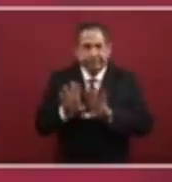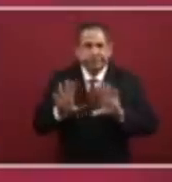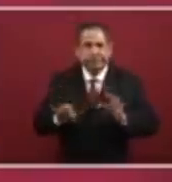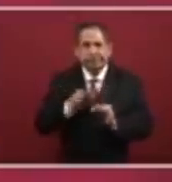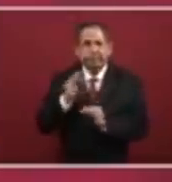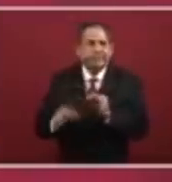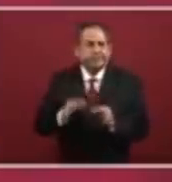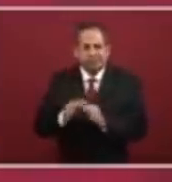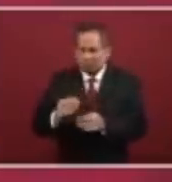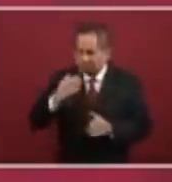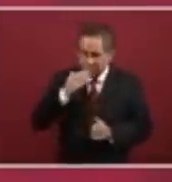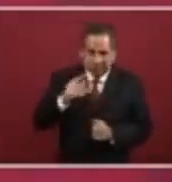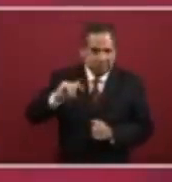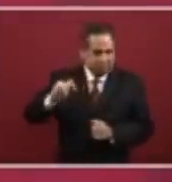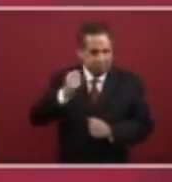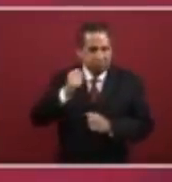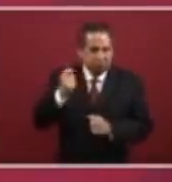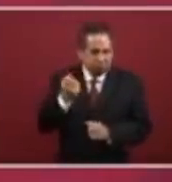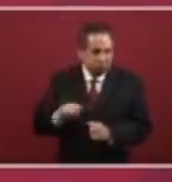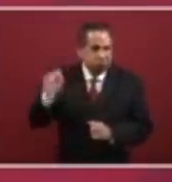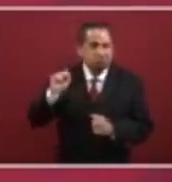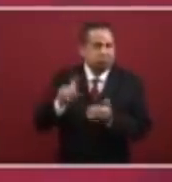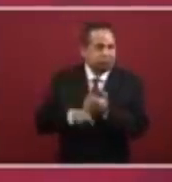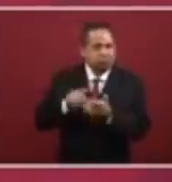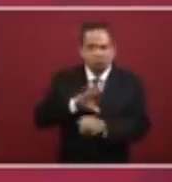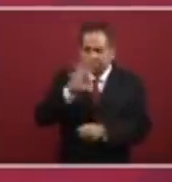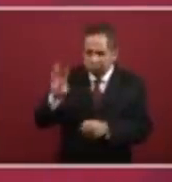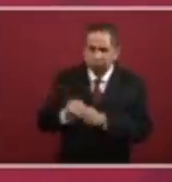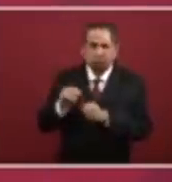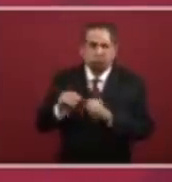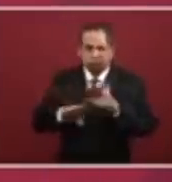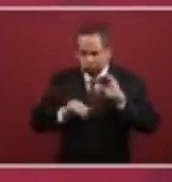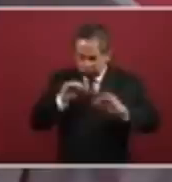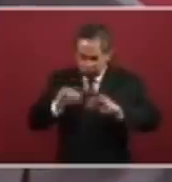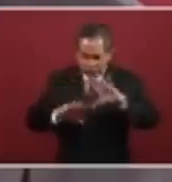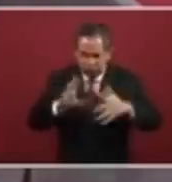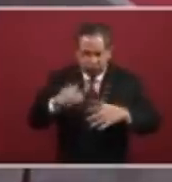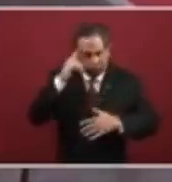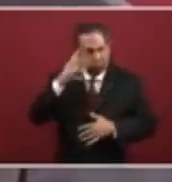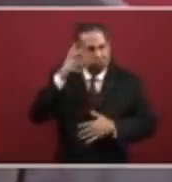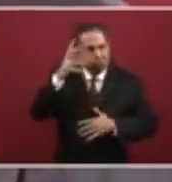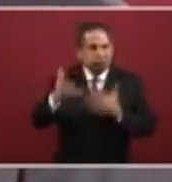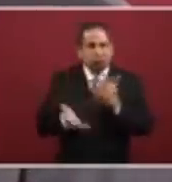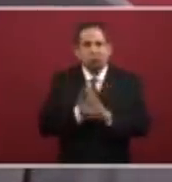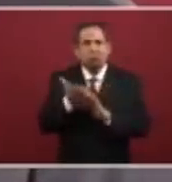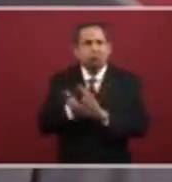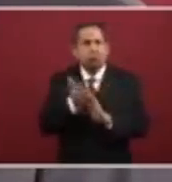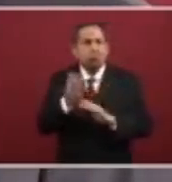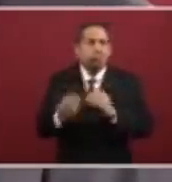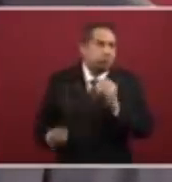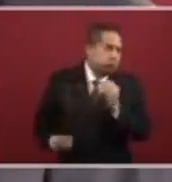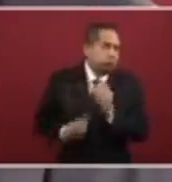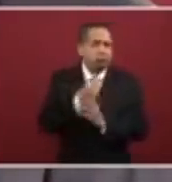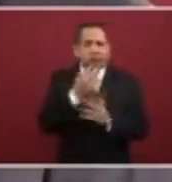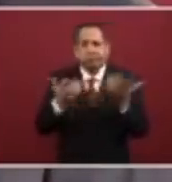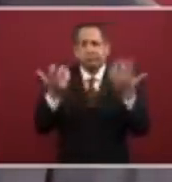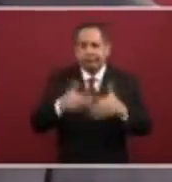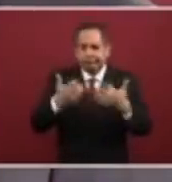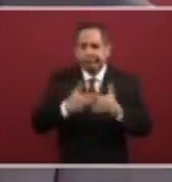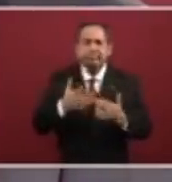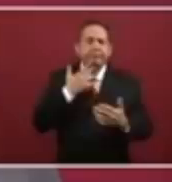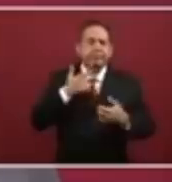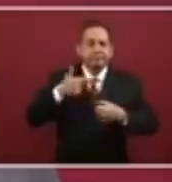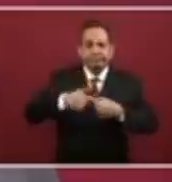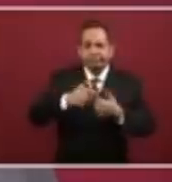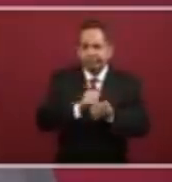la tecnología, los elementos técnicos para construir la refinería. Fíjense